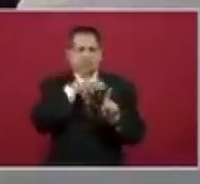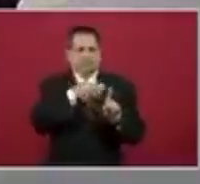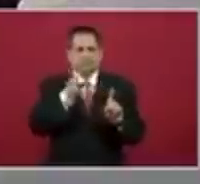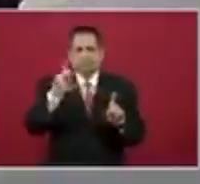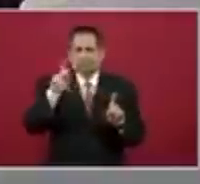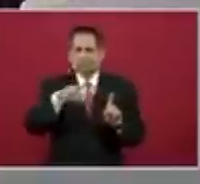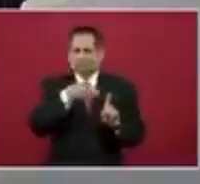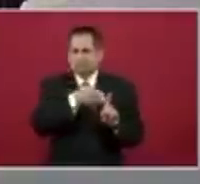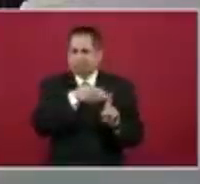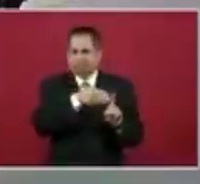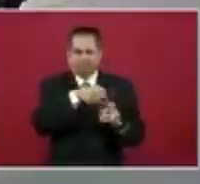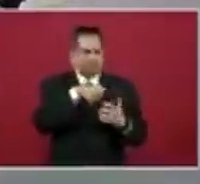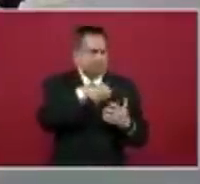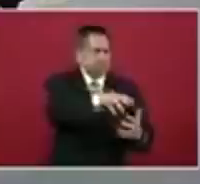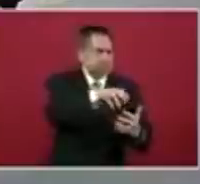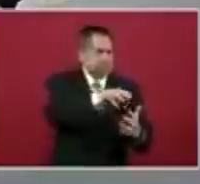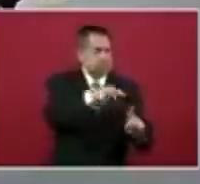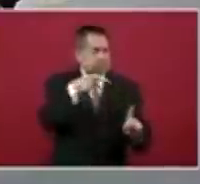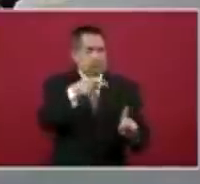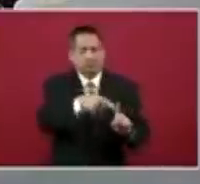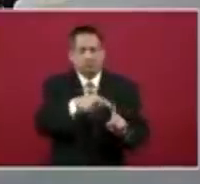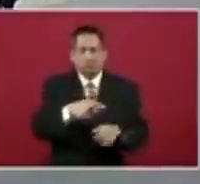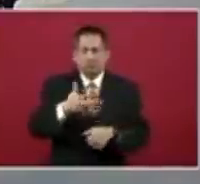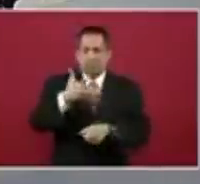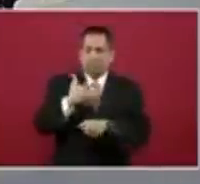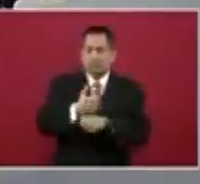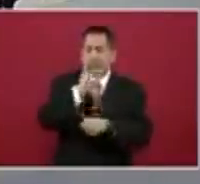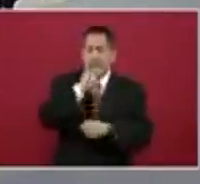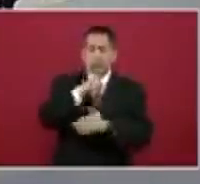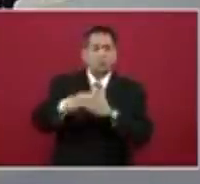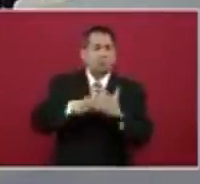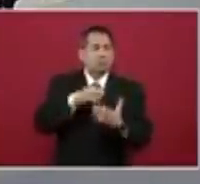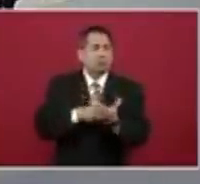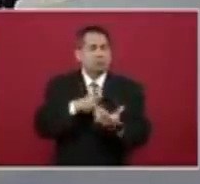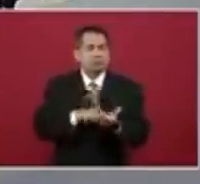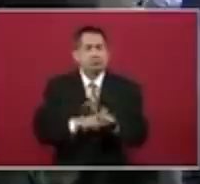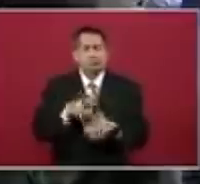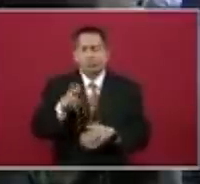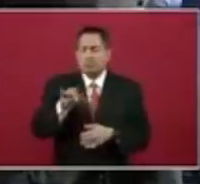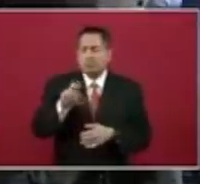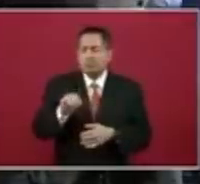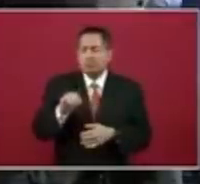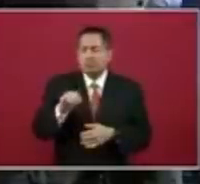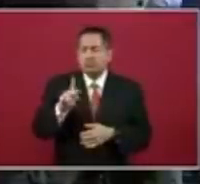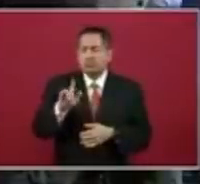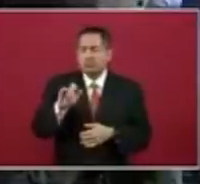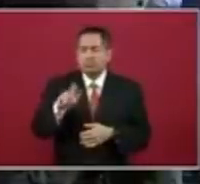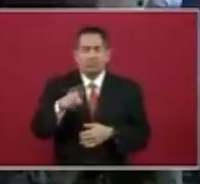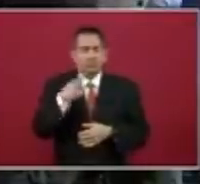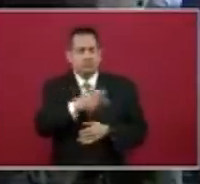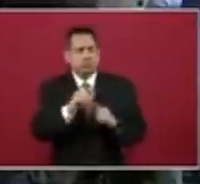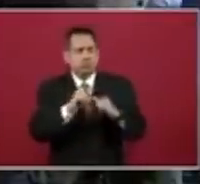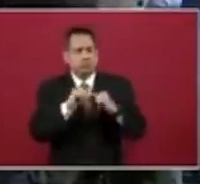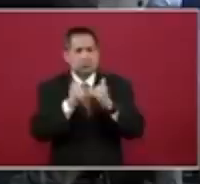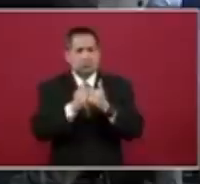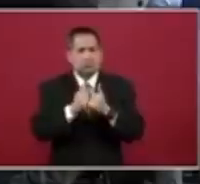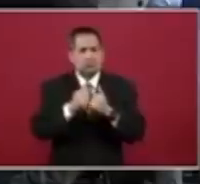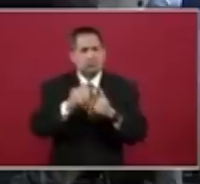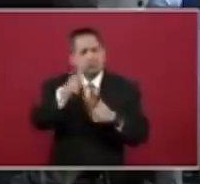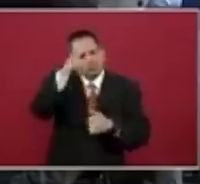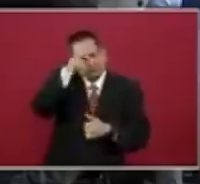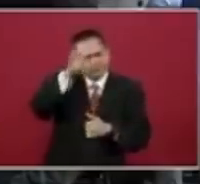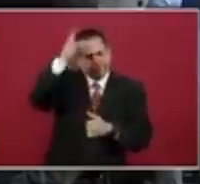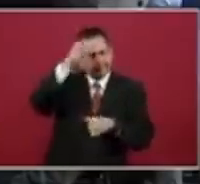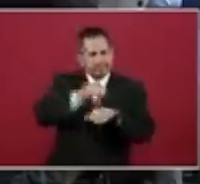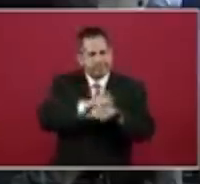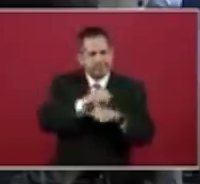Nieto, entre ellos desde luego el quinto hombre más rico de México, Ricardo Salinas Pliego, y su asociación Azteca Amigos y su